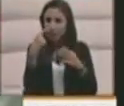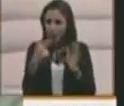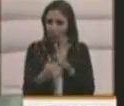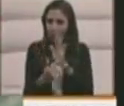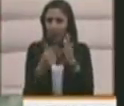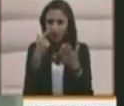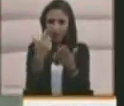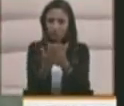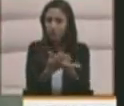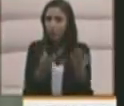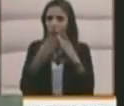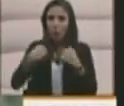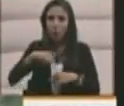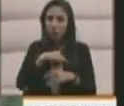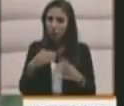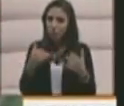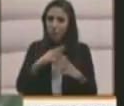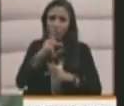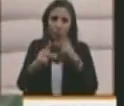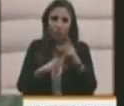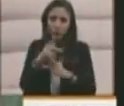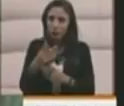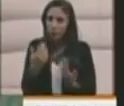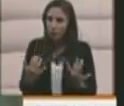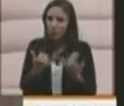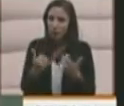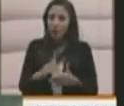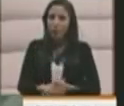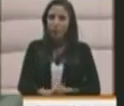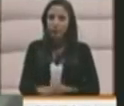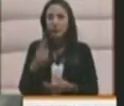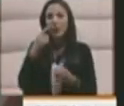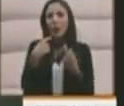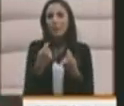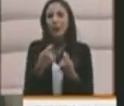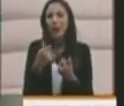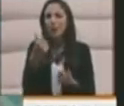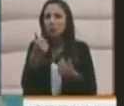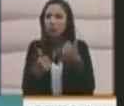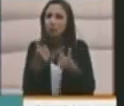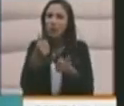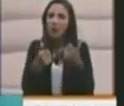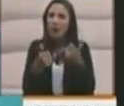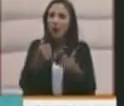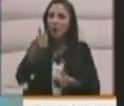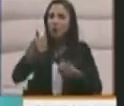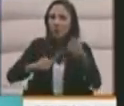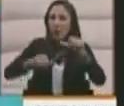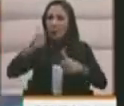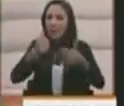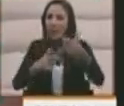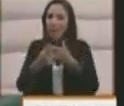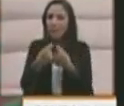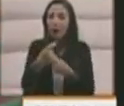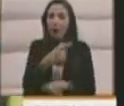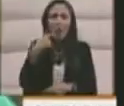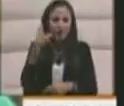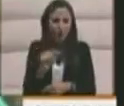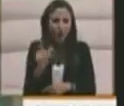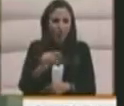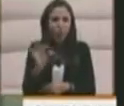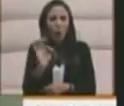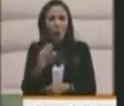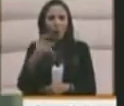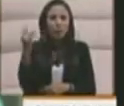es directamente de su tierra que trae. Los precios, como son productores, son muchísimo más accesibles que en el